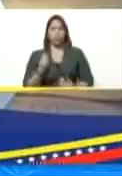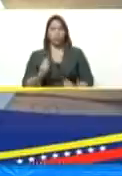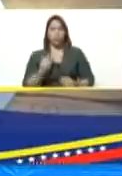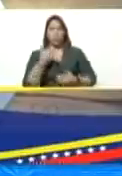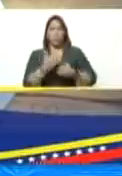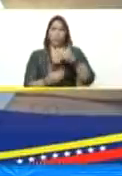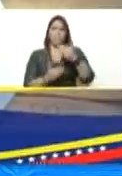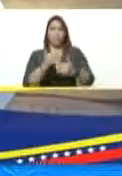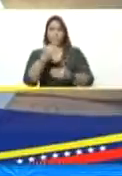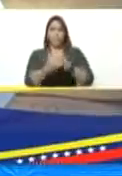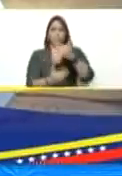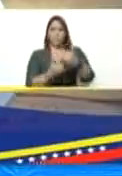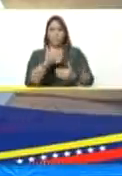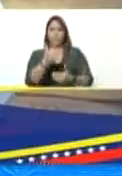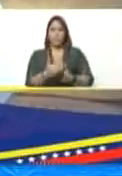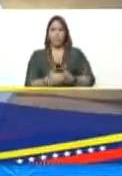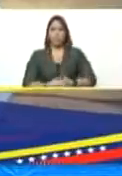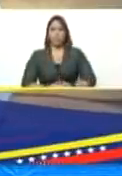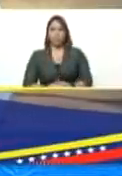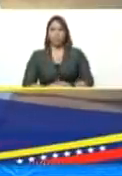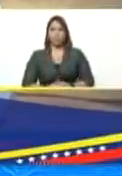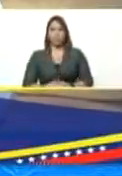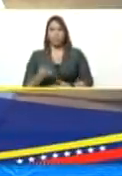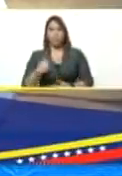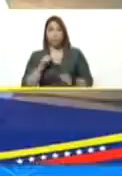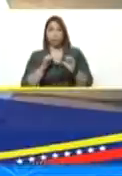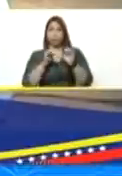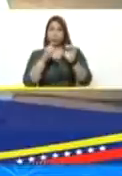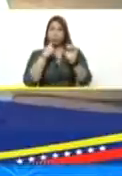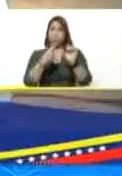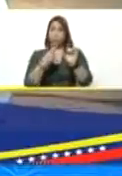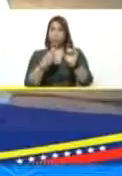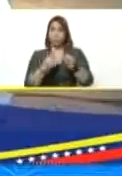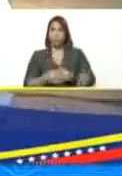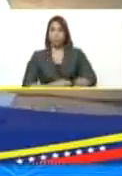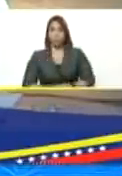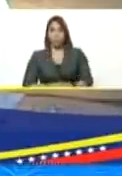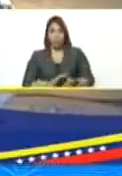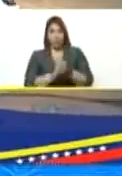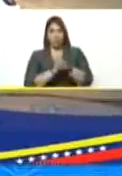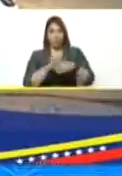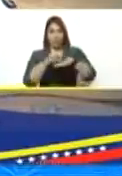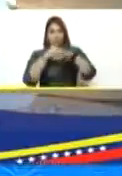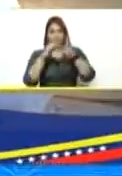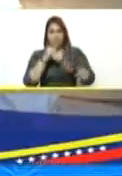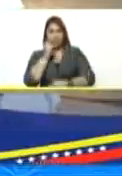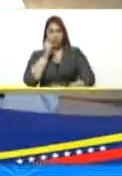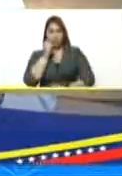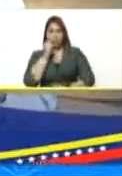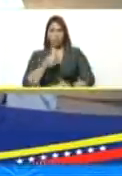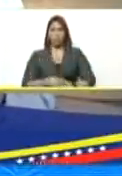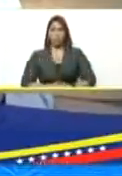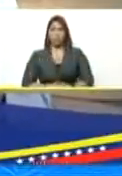avanzando? Y yo sigo insistiendo, compañero ministro,